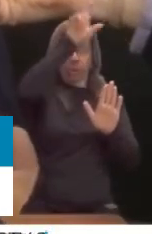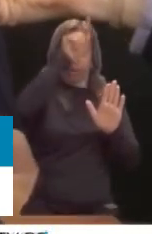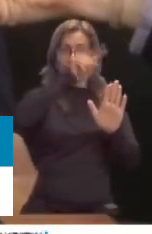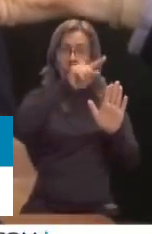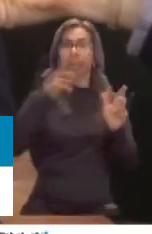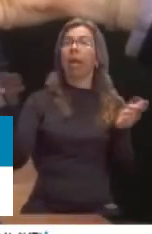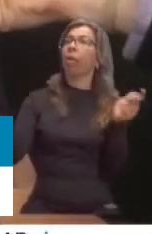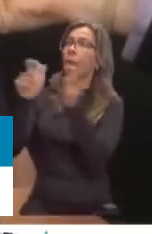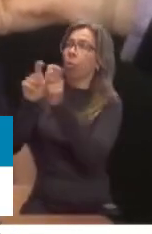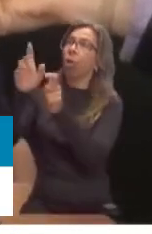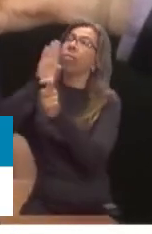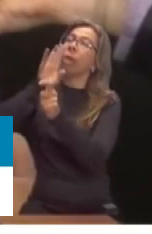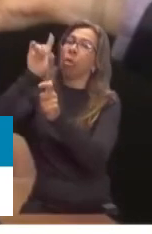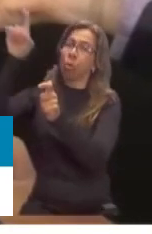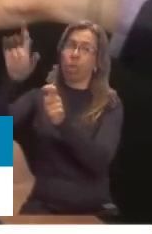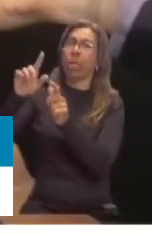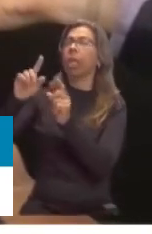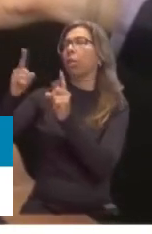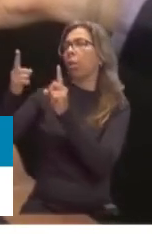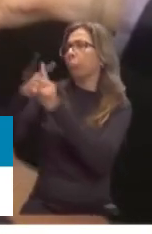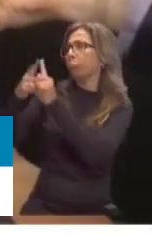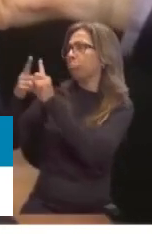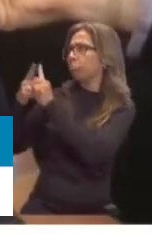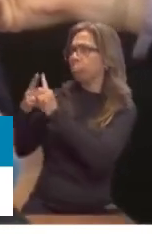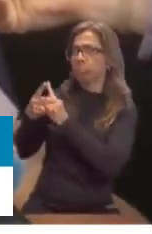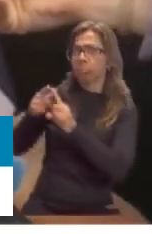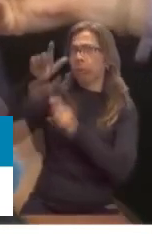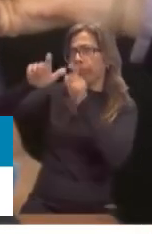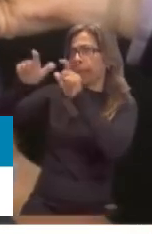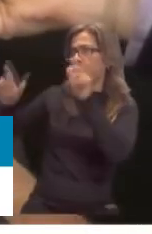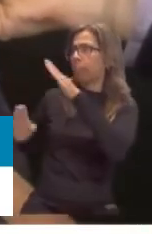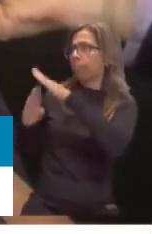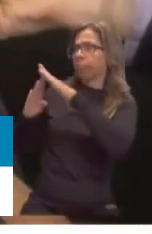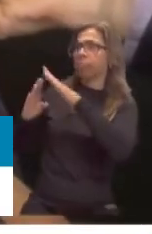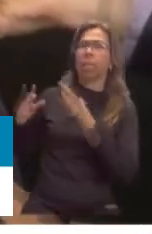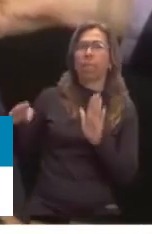varias reuniones con distintos funcionarios. Así que bueno, es una agenda cargada como siempre.